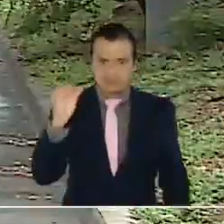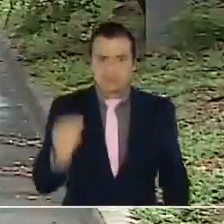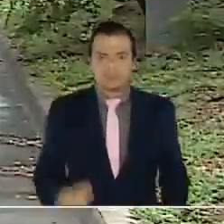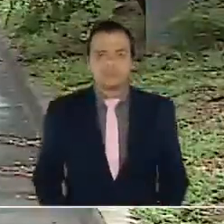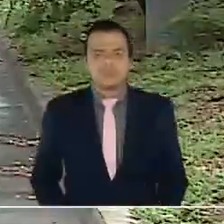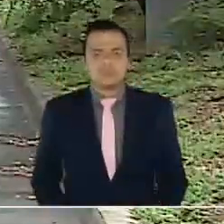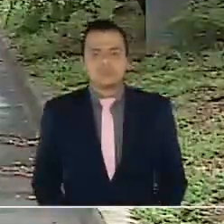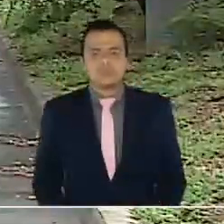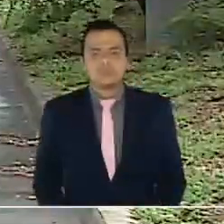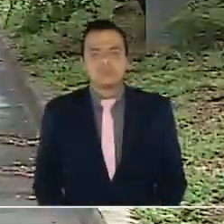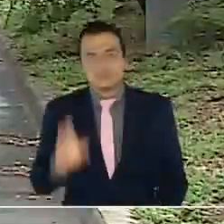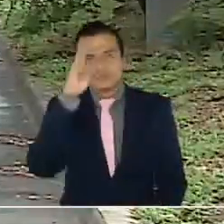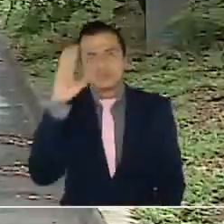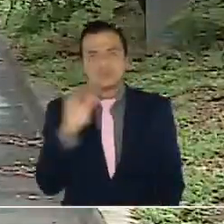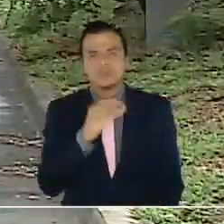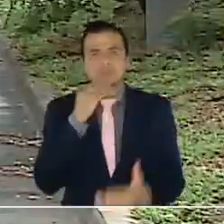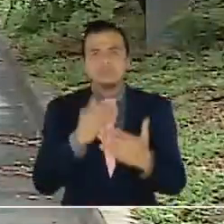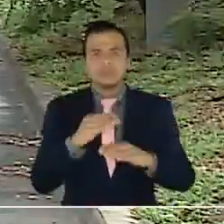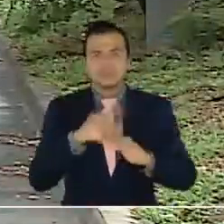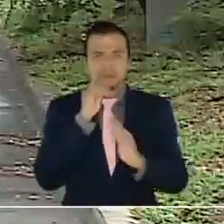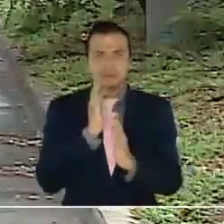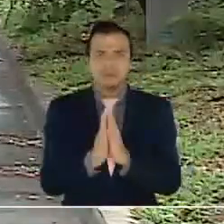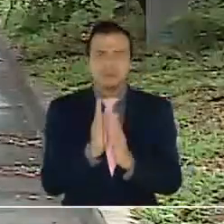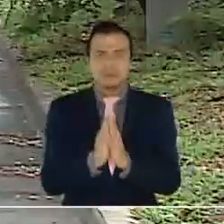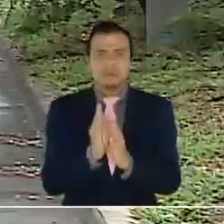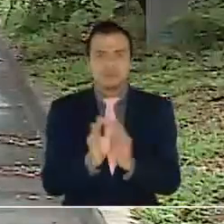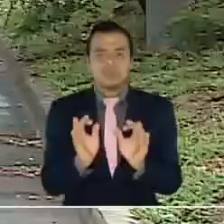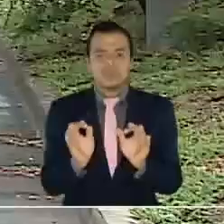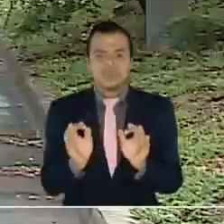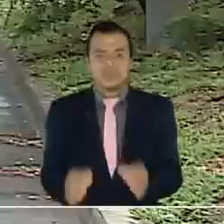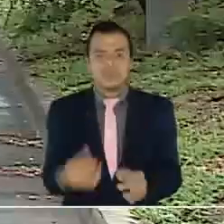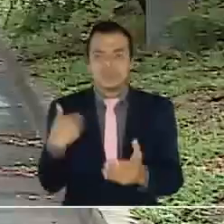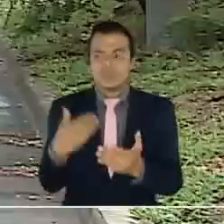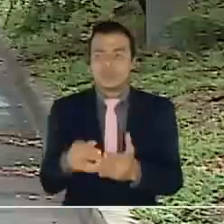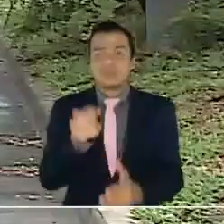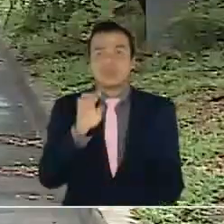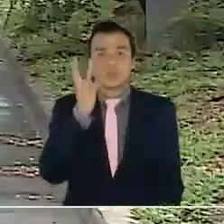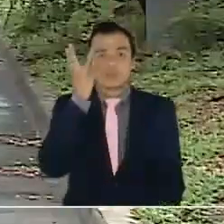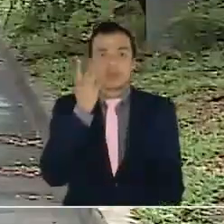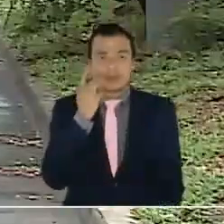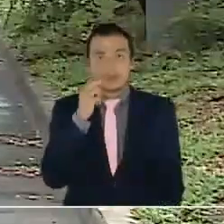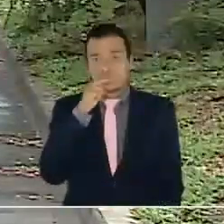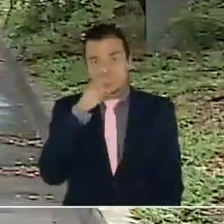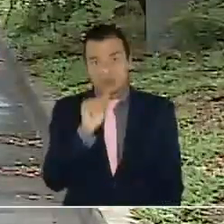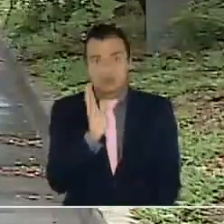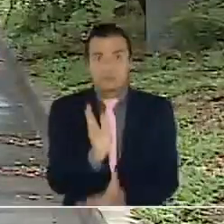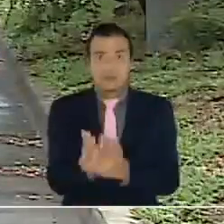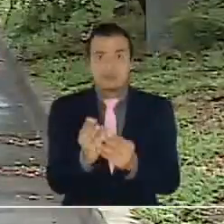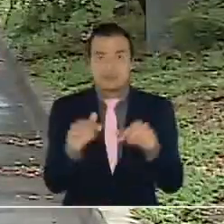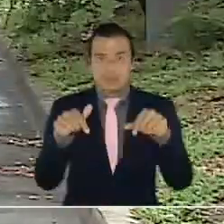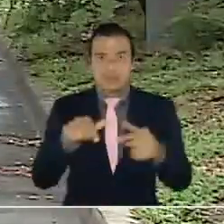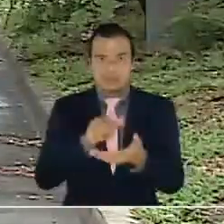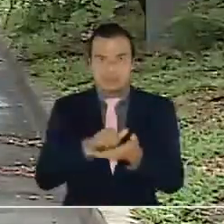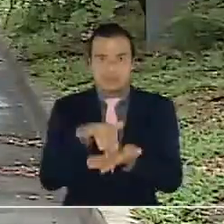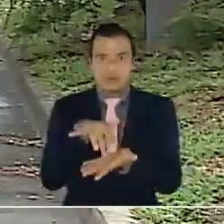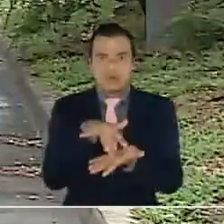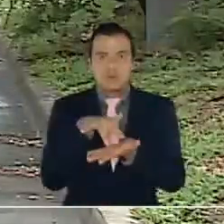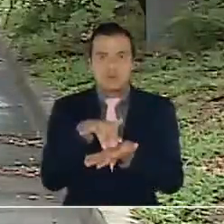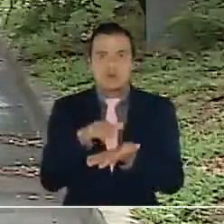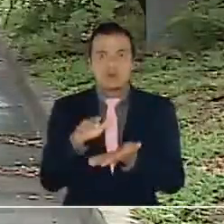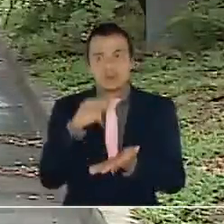Hola, ¿qué tal? Muy buenas tardes. Hace 9 días, en este punto desapareció Sofía Delgado Zúñiga, de solo 12 años de edad. A